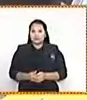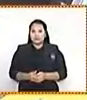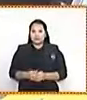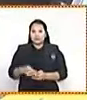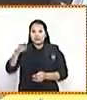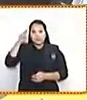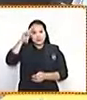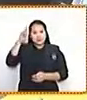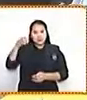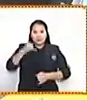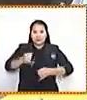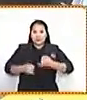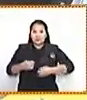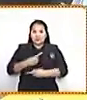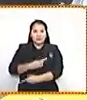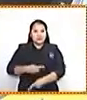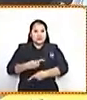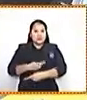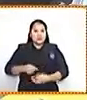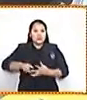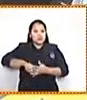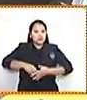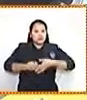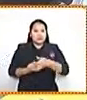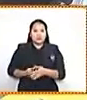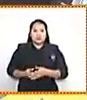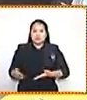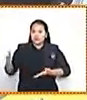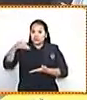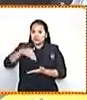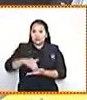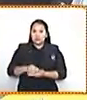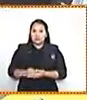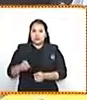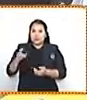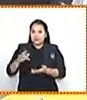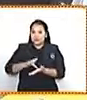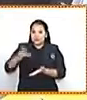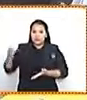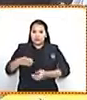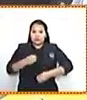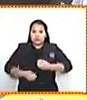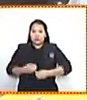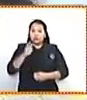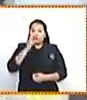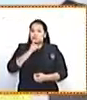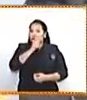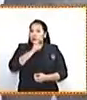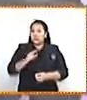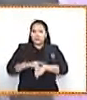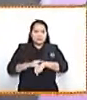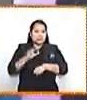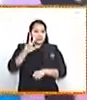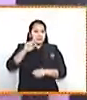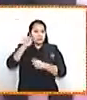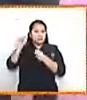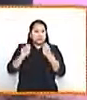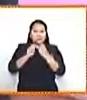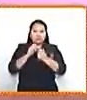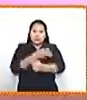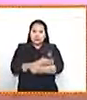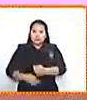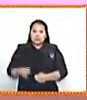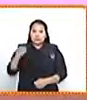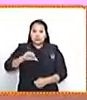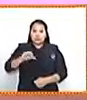Hola jugadores, la diversión se hace presente una vez más gracias a nuestro sorteo Loto. Son las 3 en punto de la tarde de hoy jueves 7